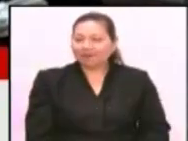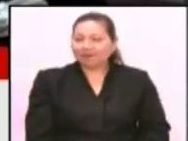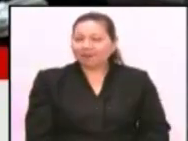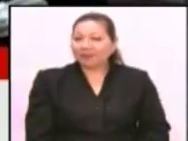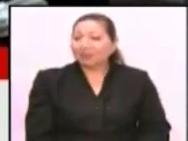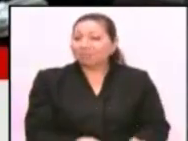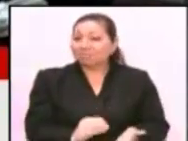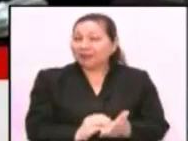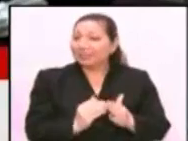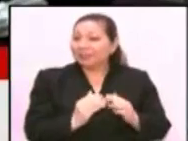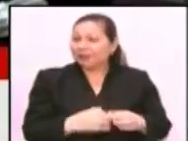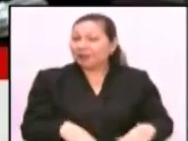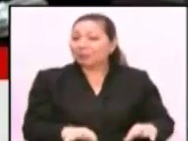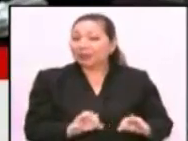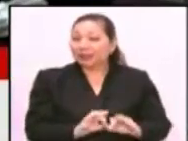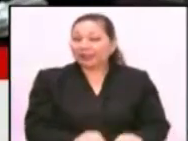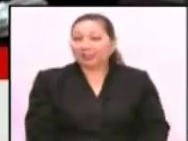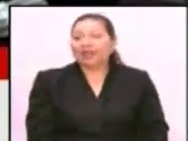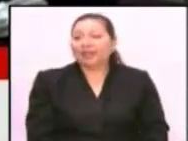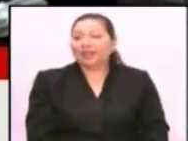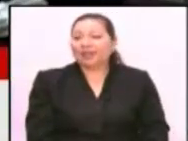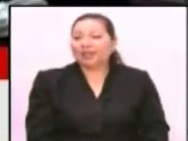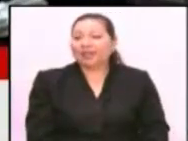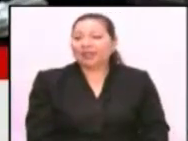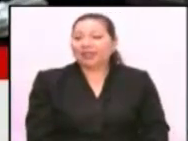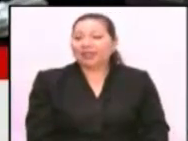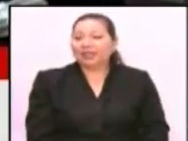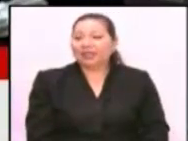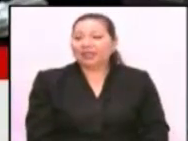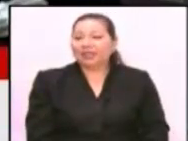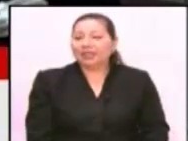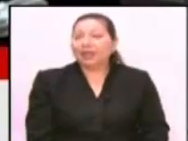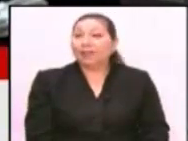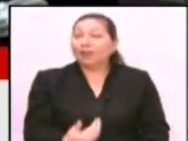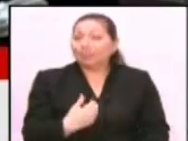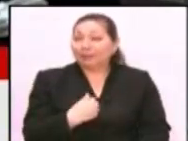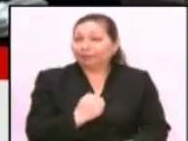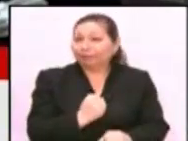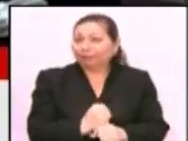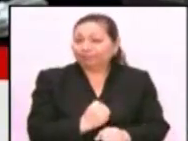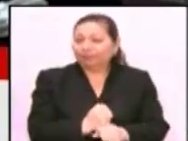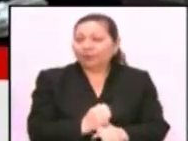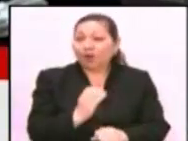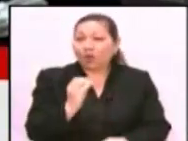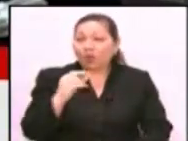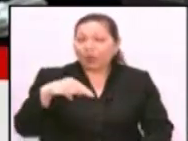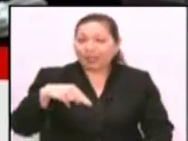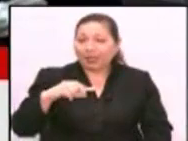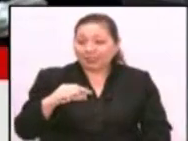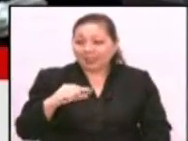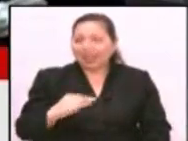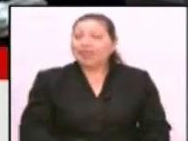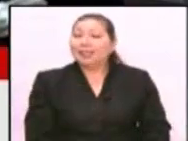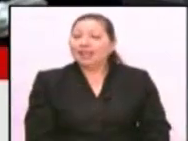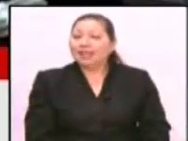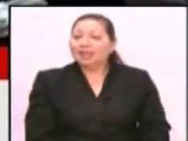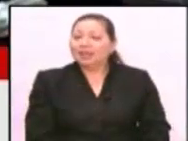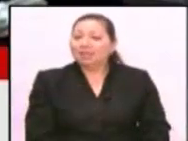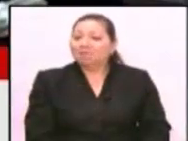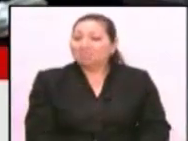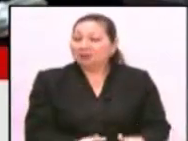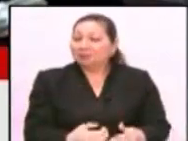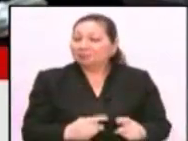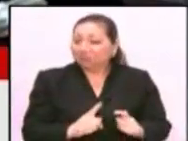potencial es grande en ese tipo de mecanismos. Donde yo trabajo es una ONG y somos una